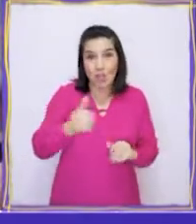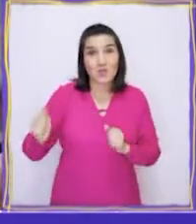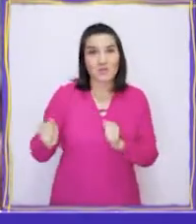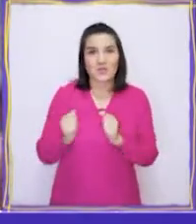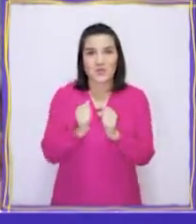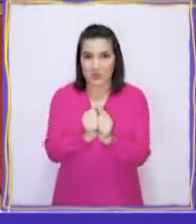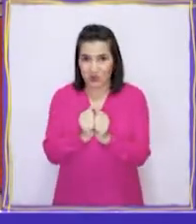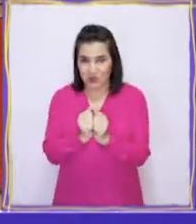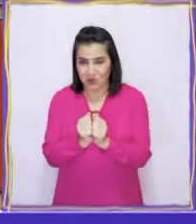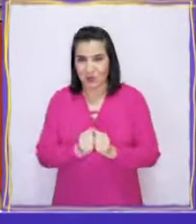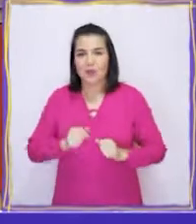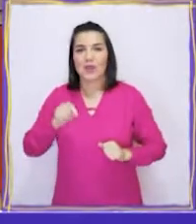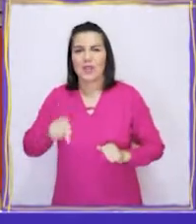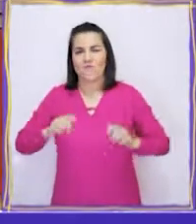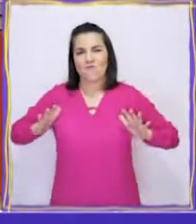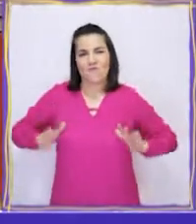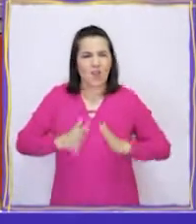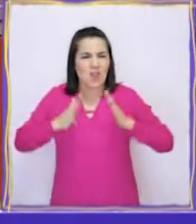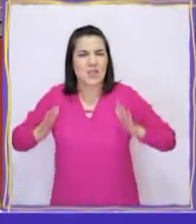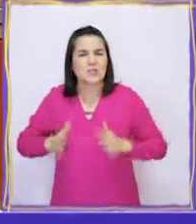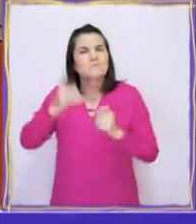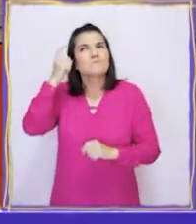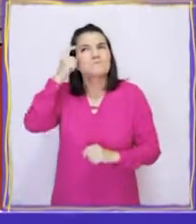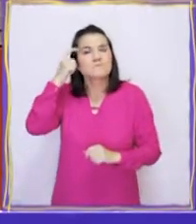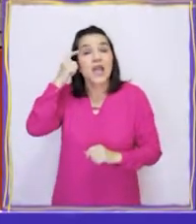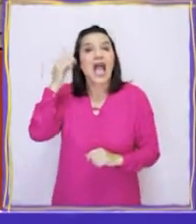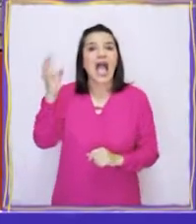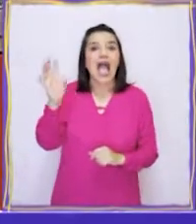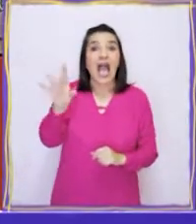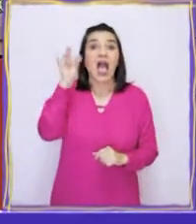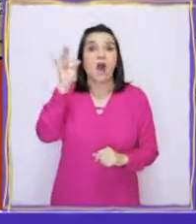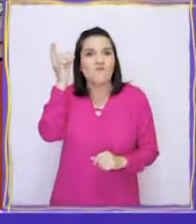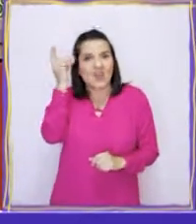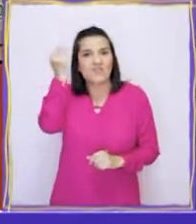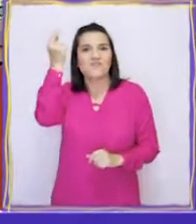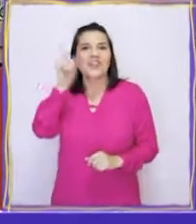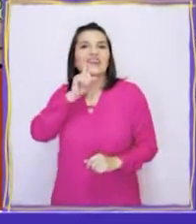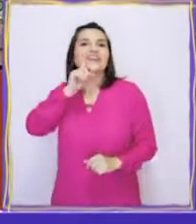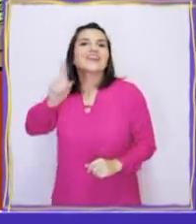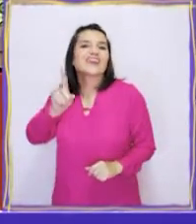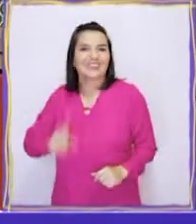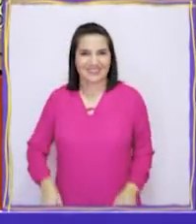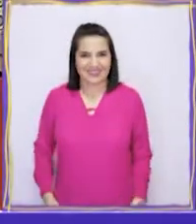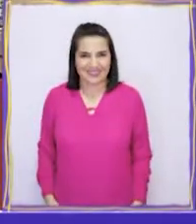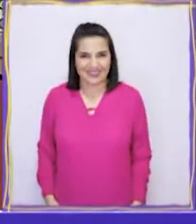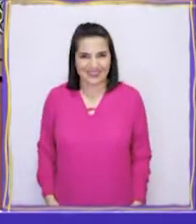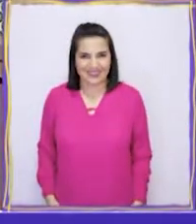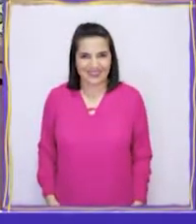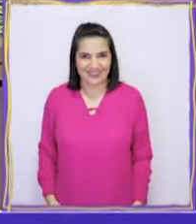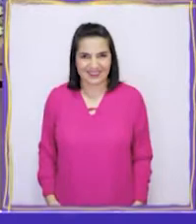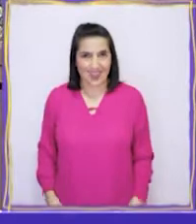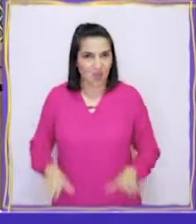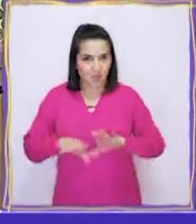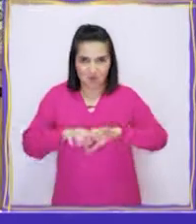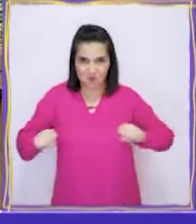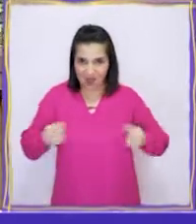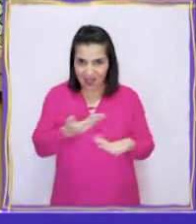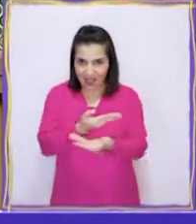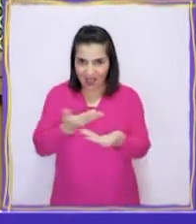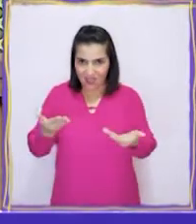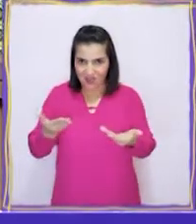todos juntos y que hagamos un gran esfuerzo para poder adivinar de quién estamos hablando.